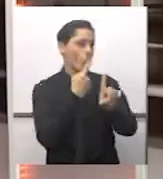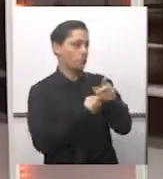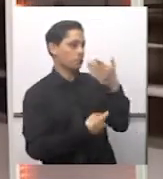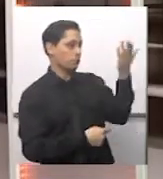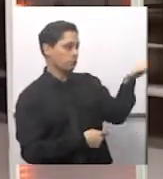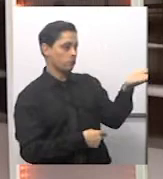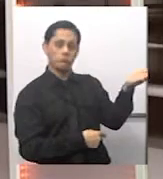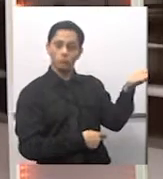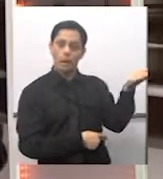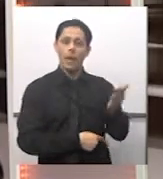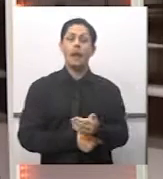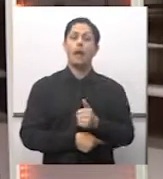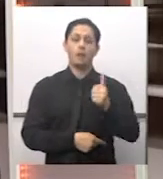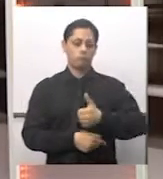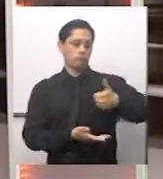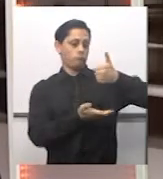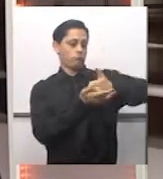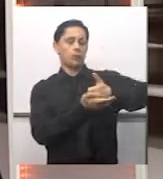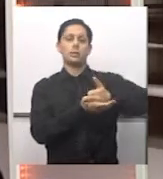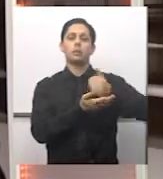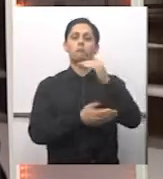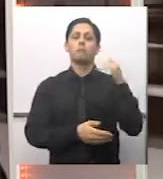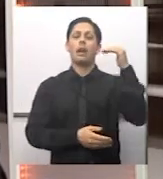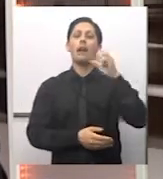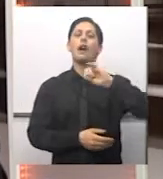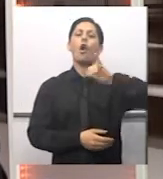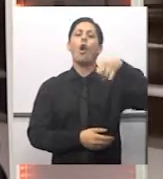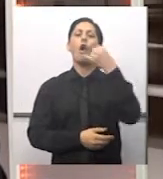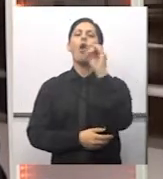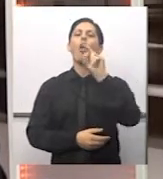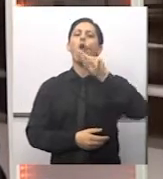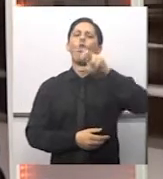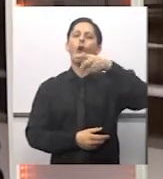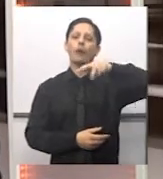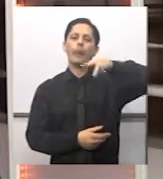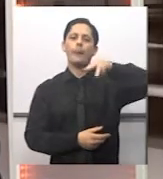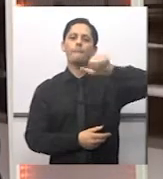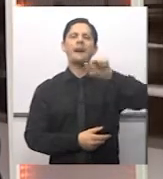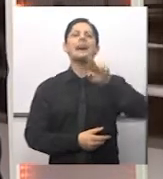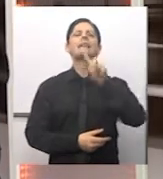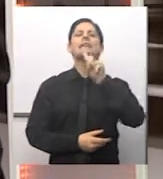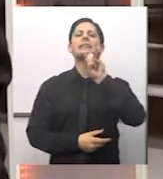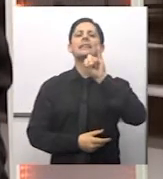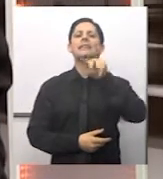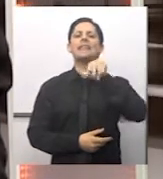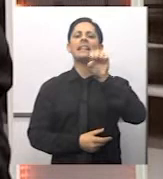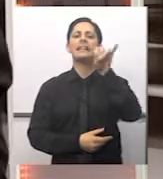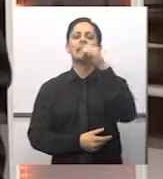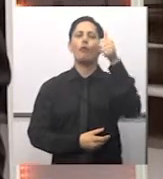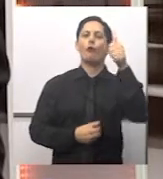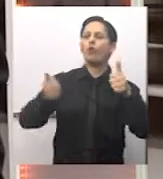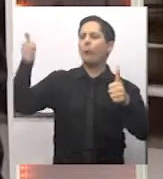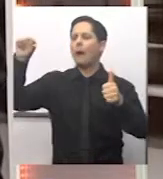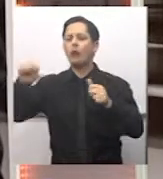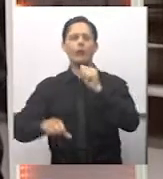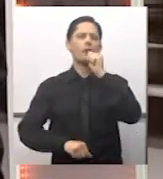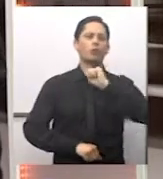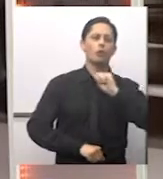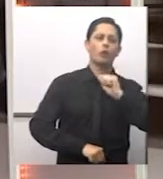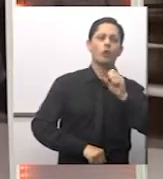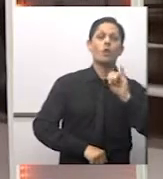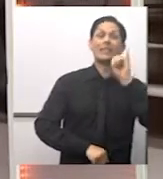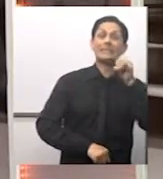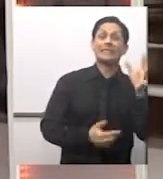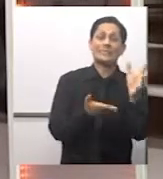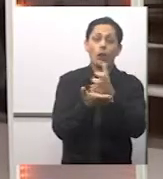que conversar con quien es la máxima autoridad regional, me refiero al intendente Jorge Martínez, sobre lo bueno, lo malo, lo que faltó, lo